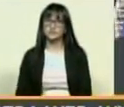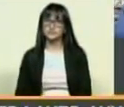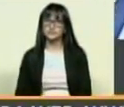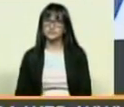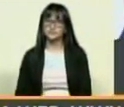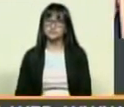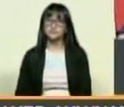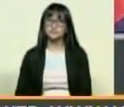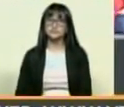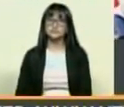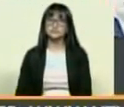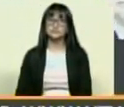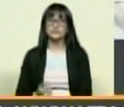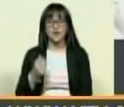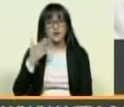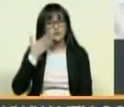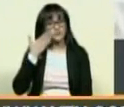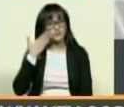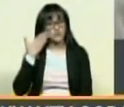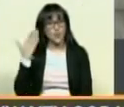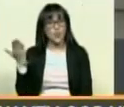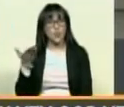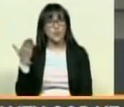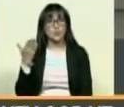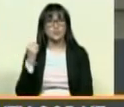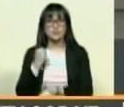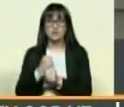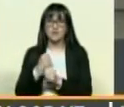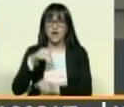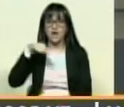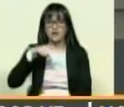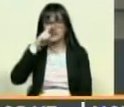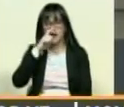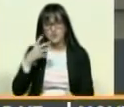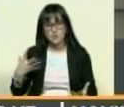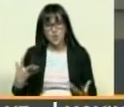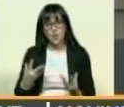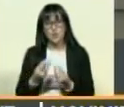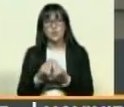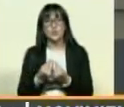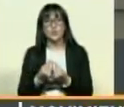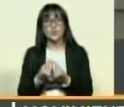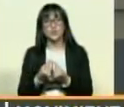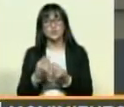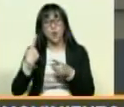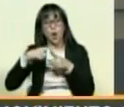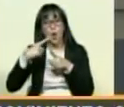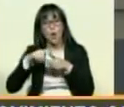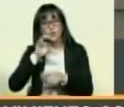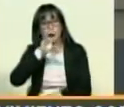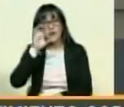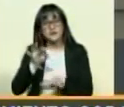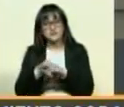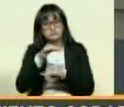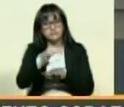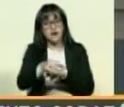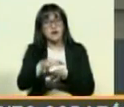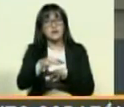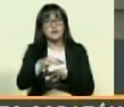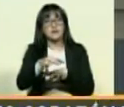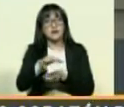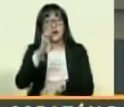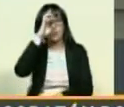República de Nicaragua se siente honrada de trabajar este año junto a nuestros hermanos de San Vicente y las Granadinas, de la República